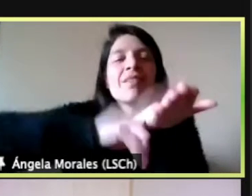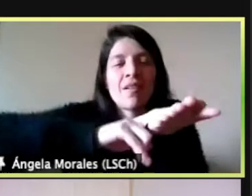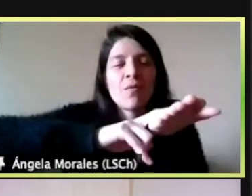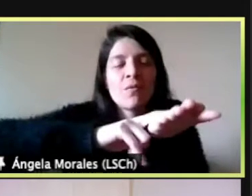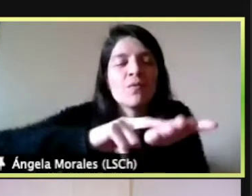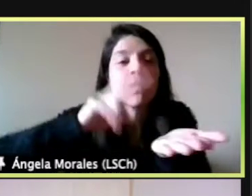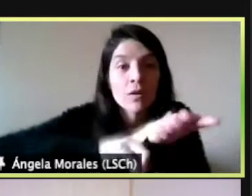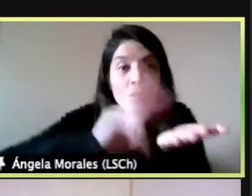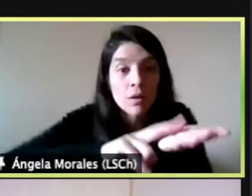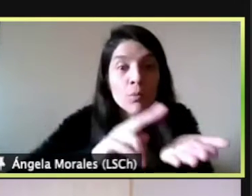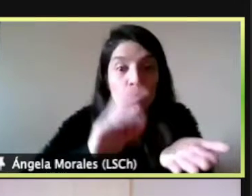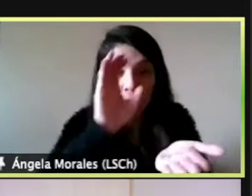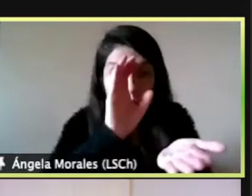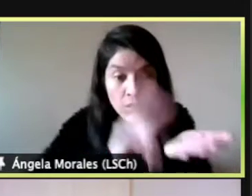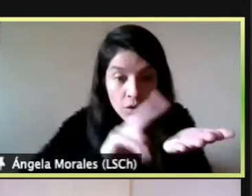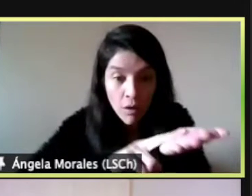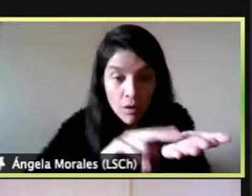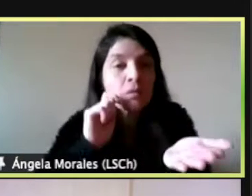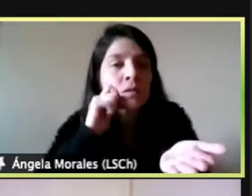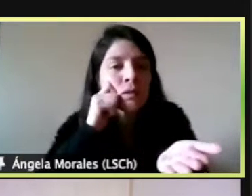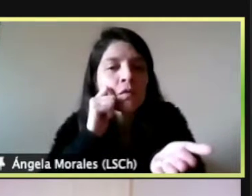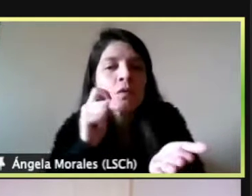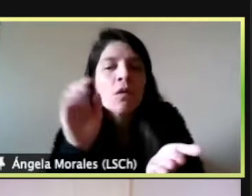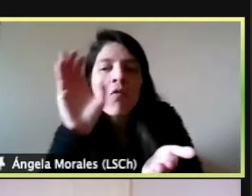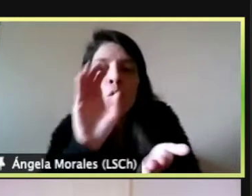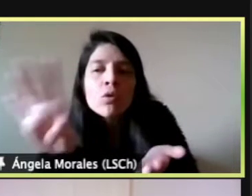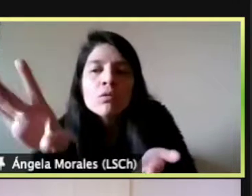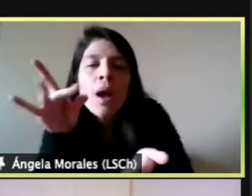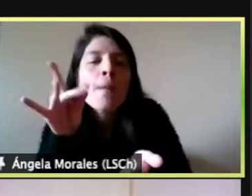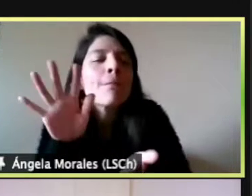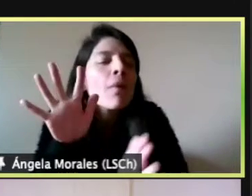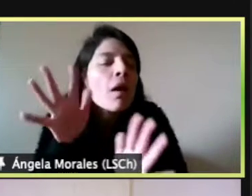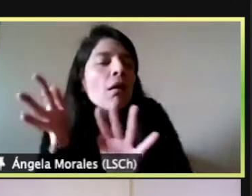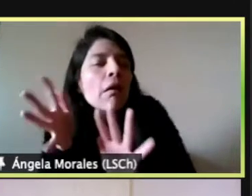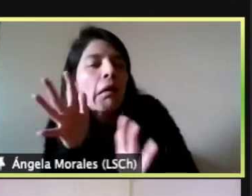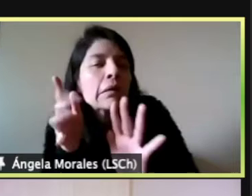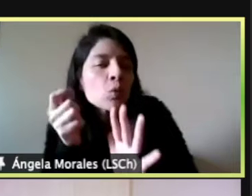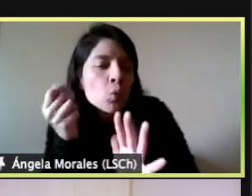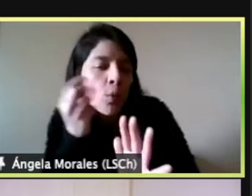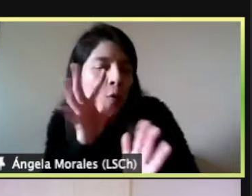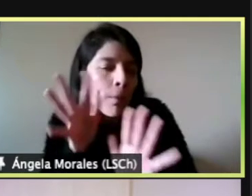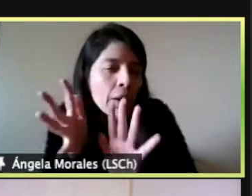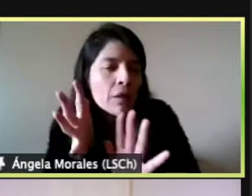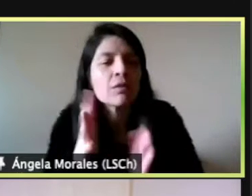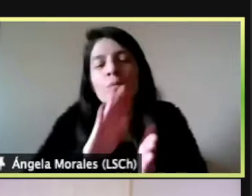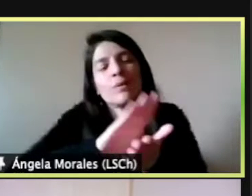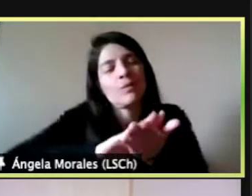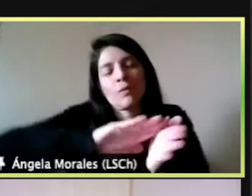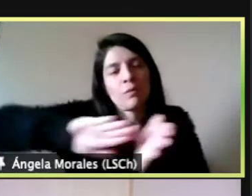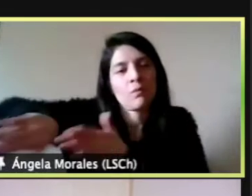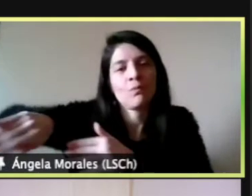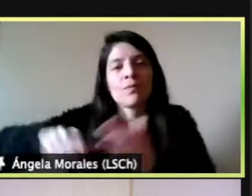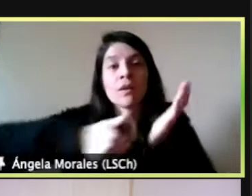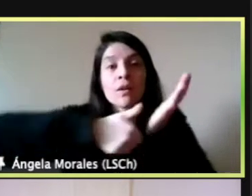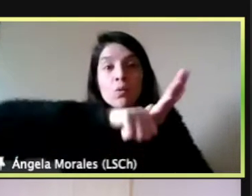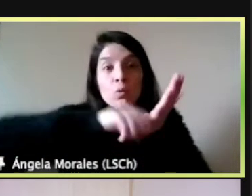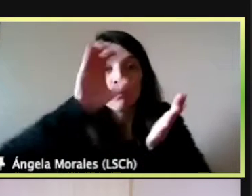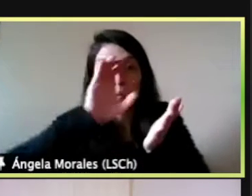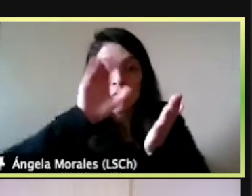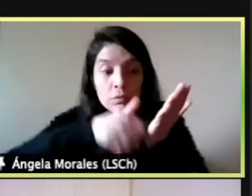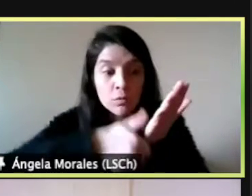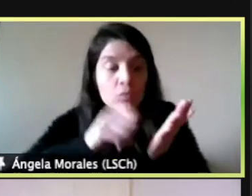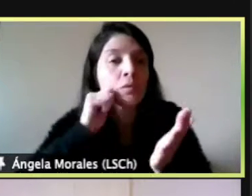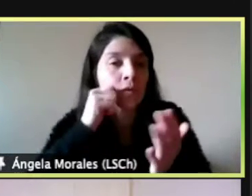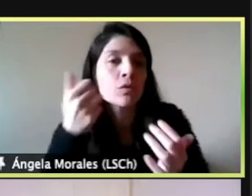valores. Otro caso, por ejemplo, si yo estuviese buscando el root, que es un valor numérico, pero tiene un